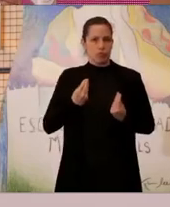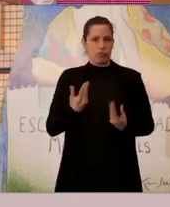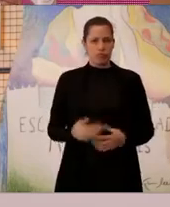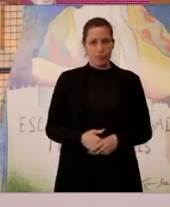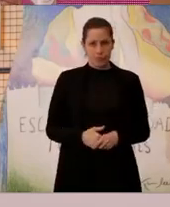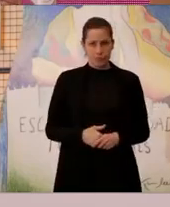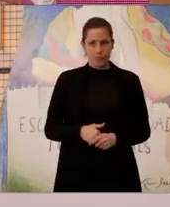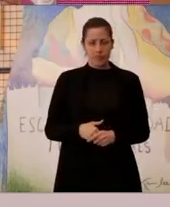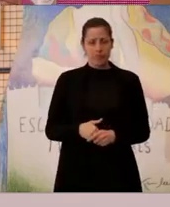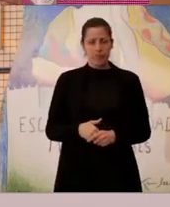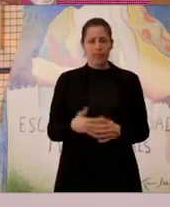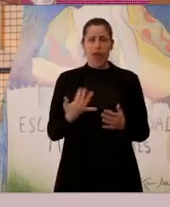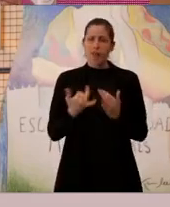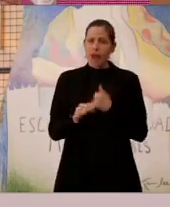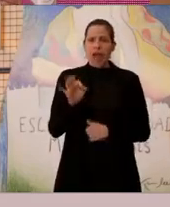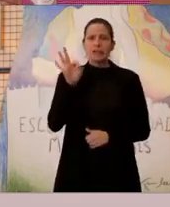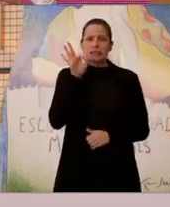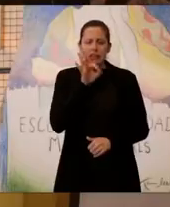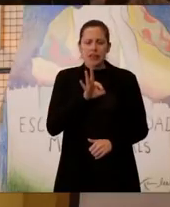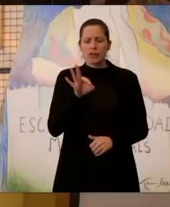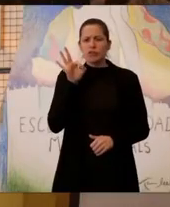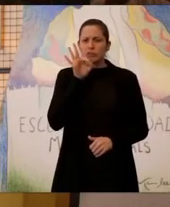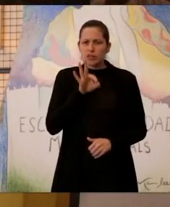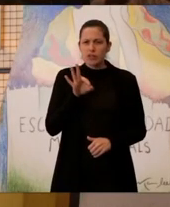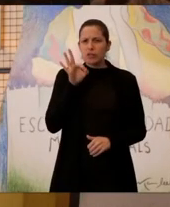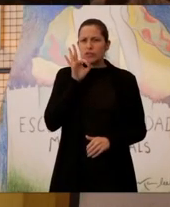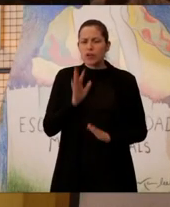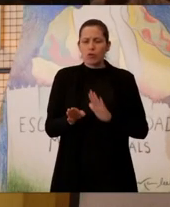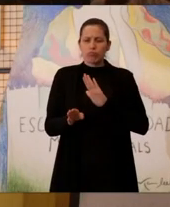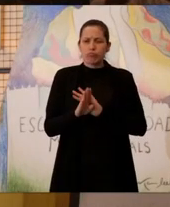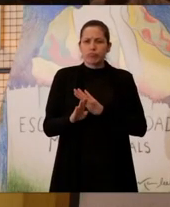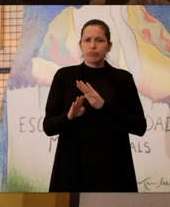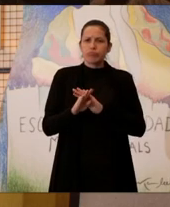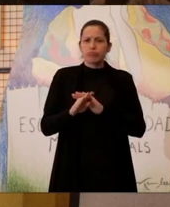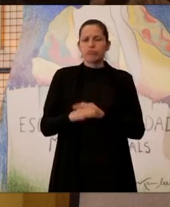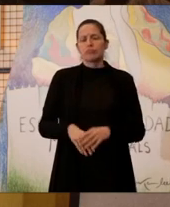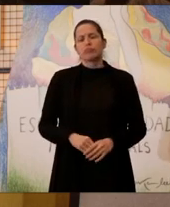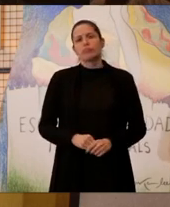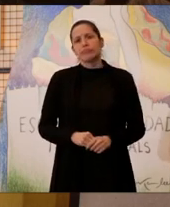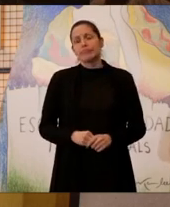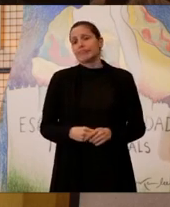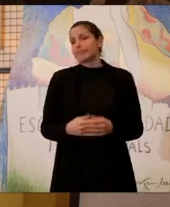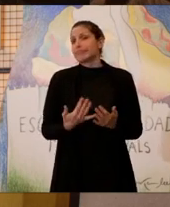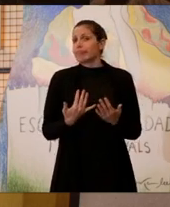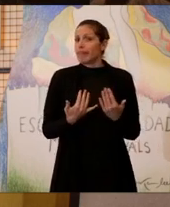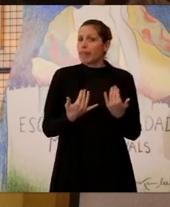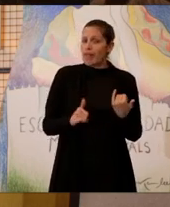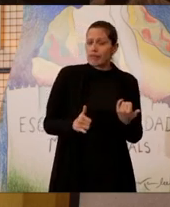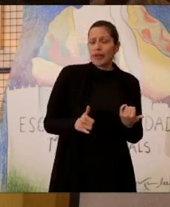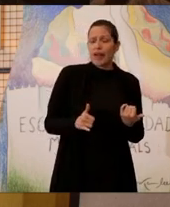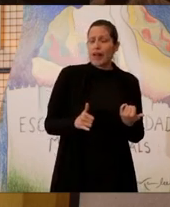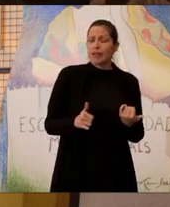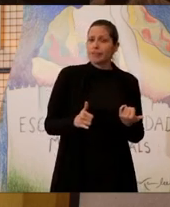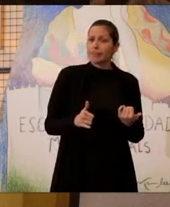y hemos seguido ha sido siglos es verdad hemos seguido así dos siglos entonces Bueno claro Quizás es hora de cambiar